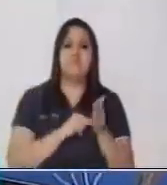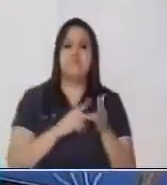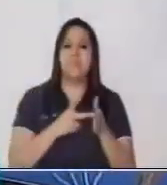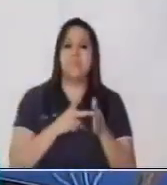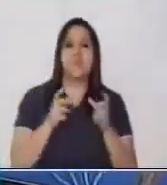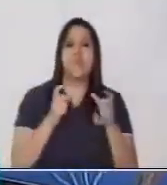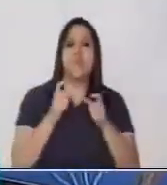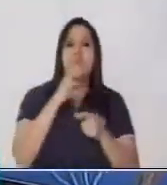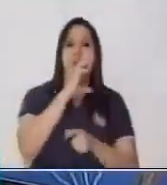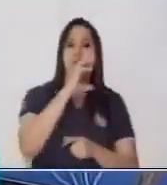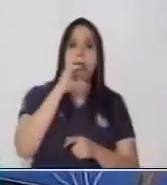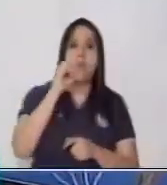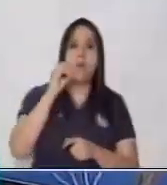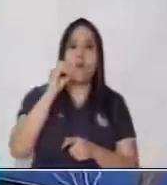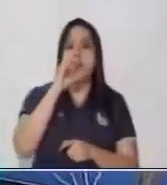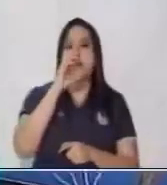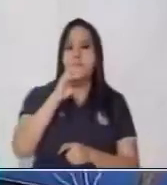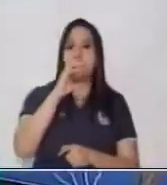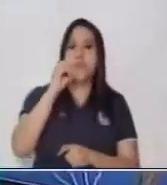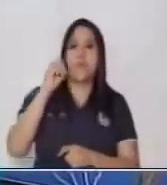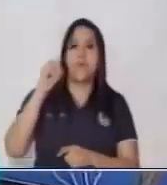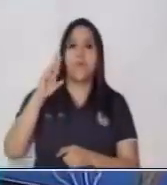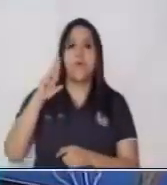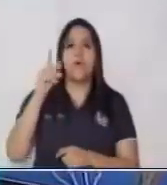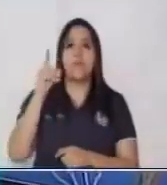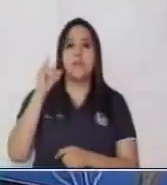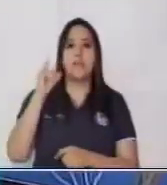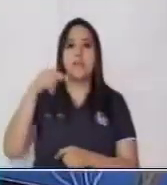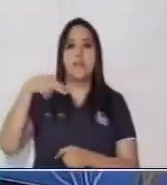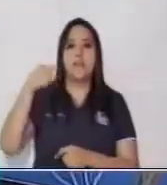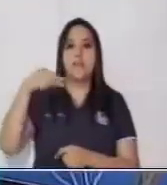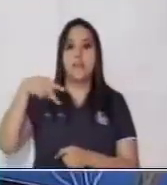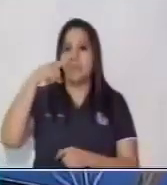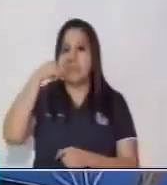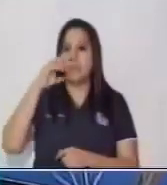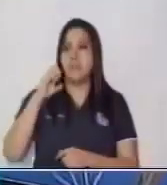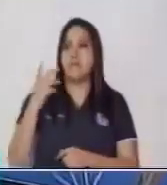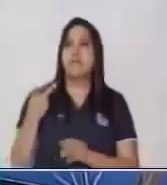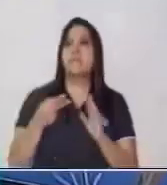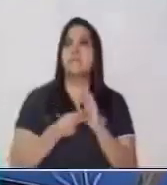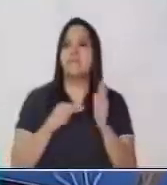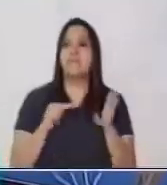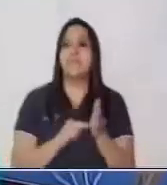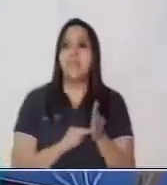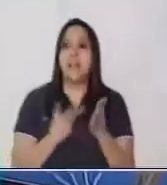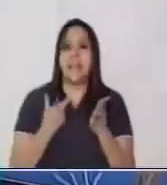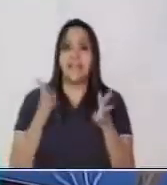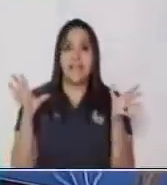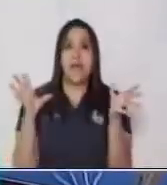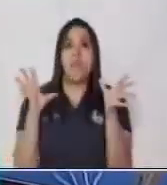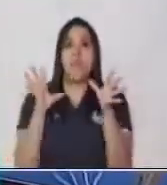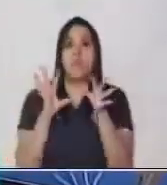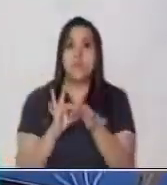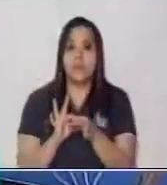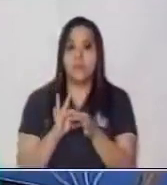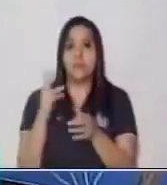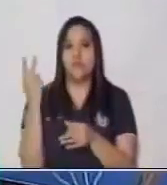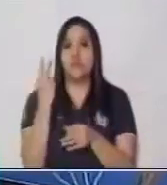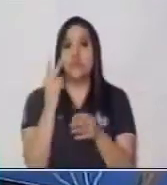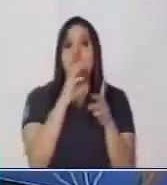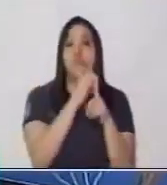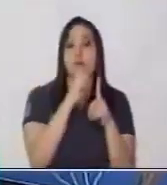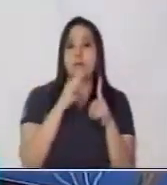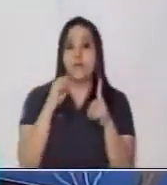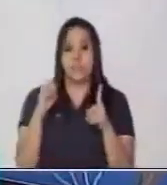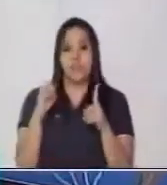coordinante y es un nexo coordinante, es una conjunción que lo que está haciendo es uniendo dos